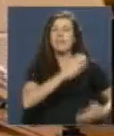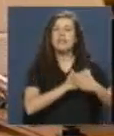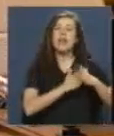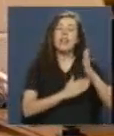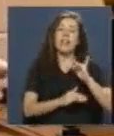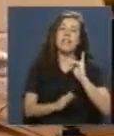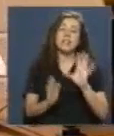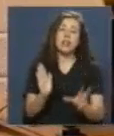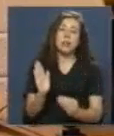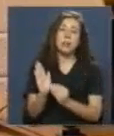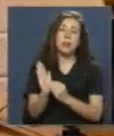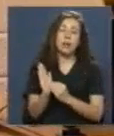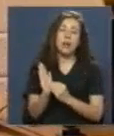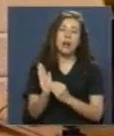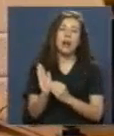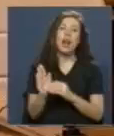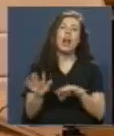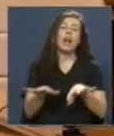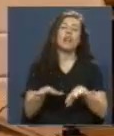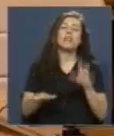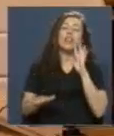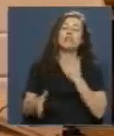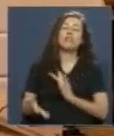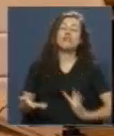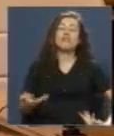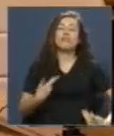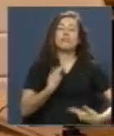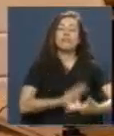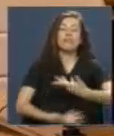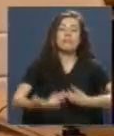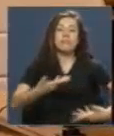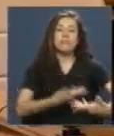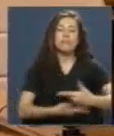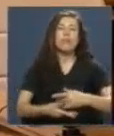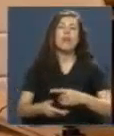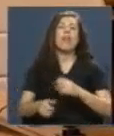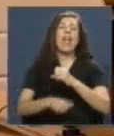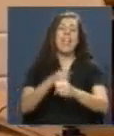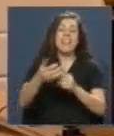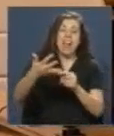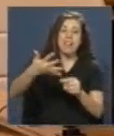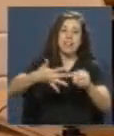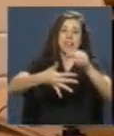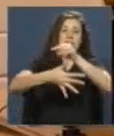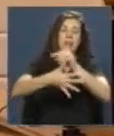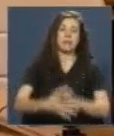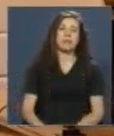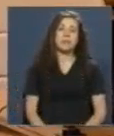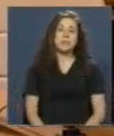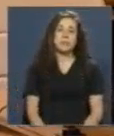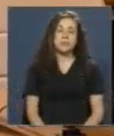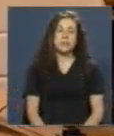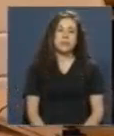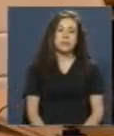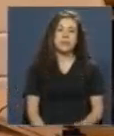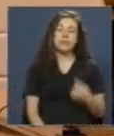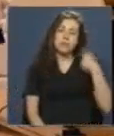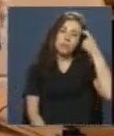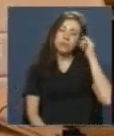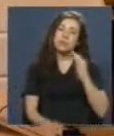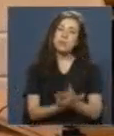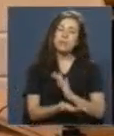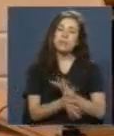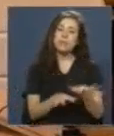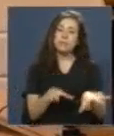que incorporar variables de solidaridad intra e intergeneracional. Por supuesto, creemos que están todas